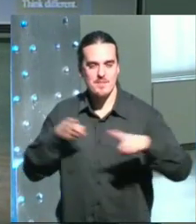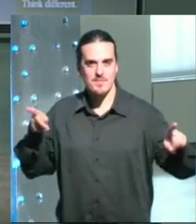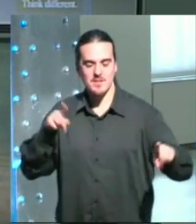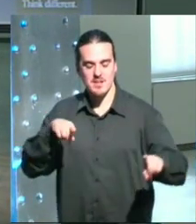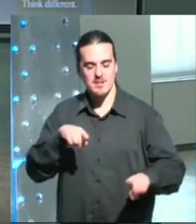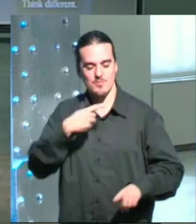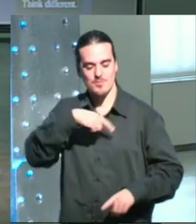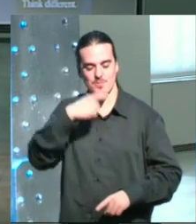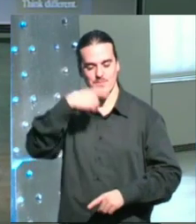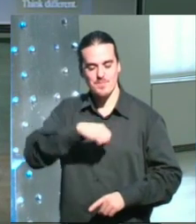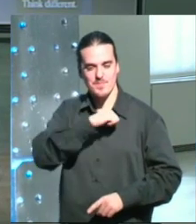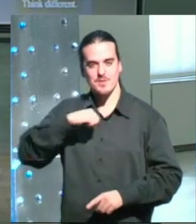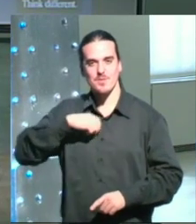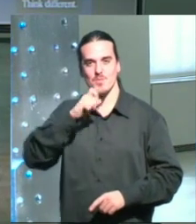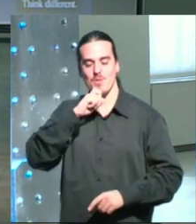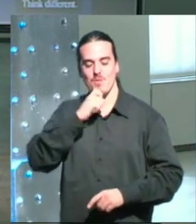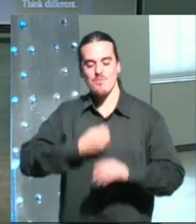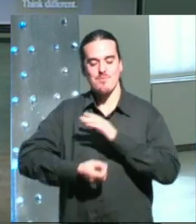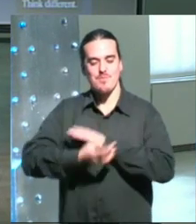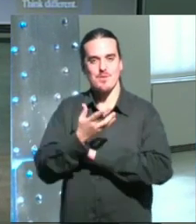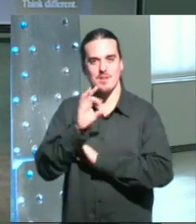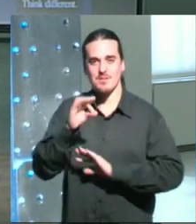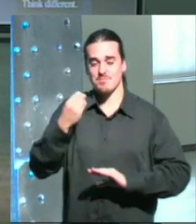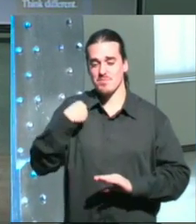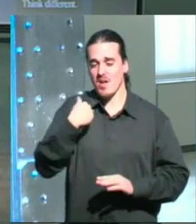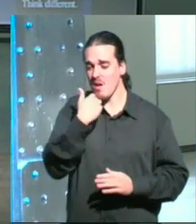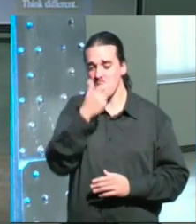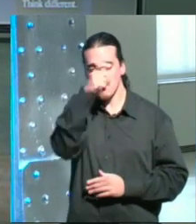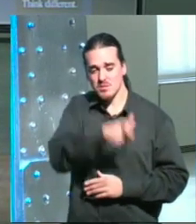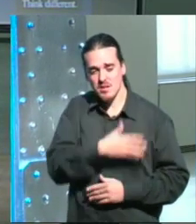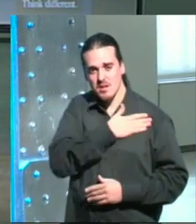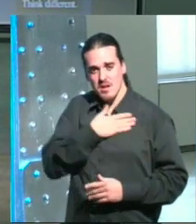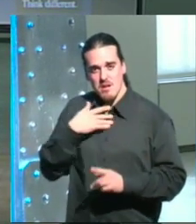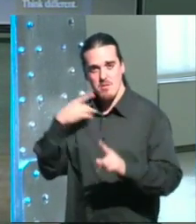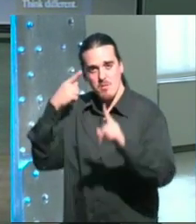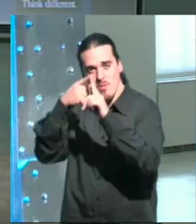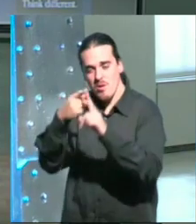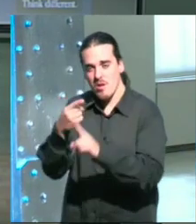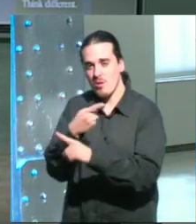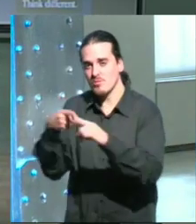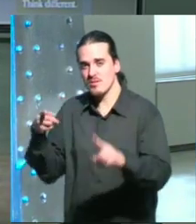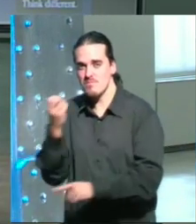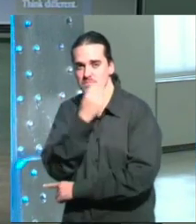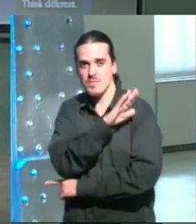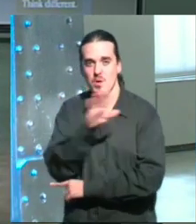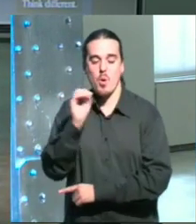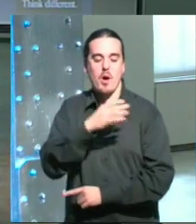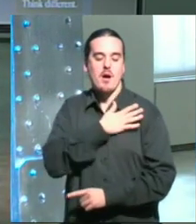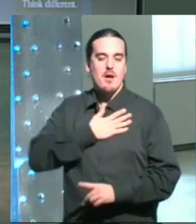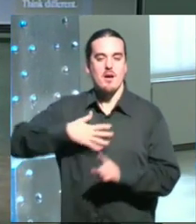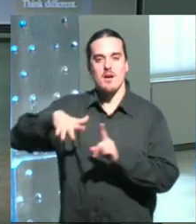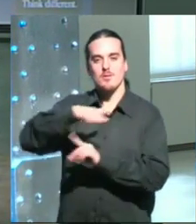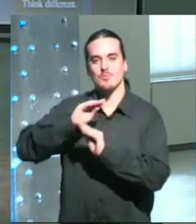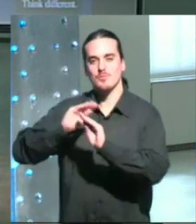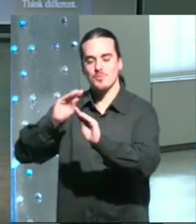tu propia personalidad como alguien que aspira a tener lo mejor y a tener vivir incluso en un ambiente de creatividad,